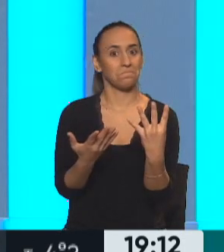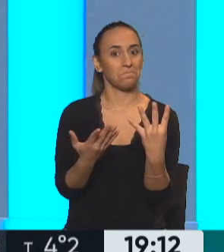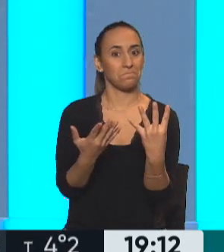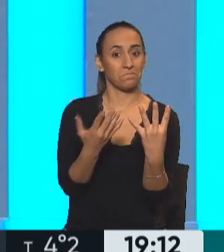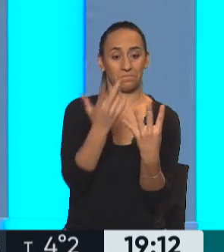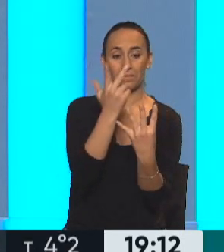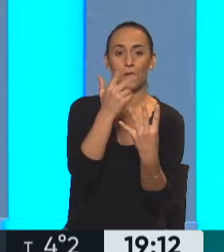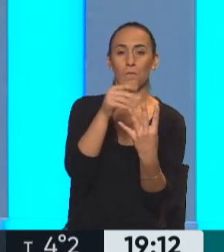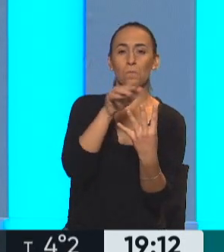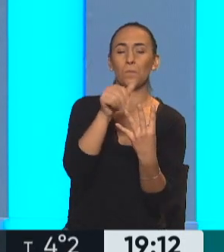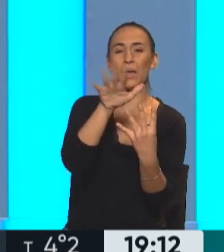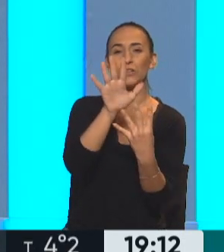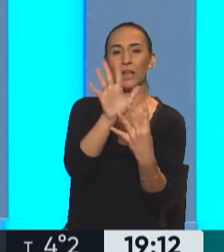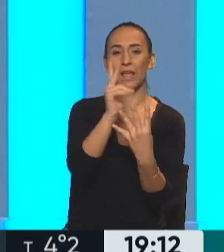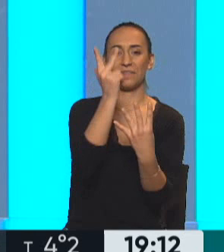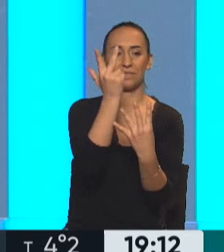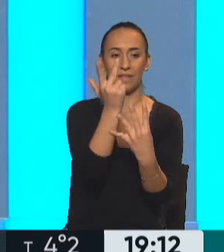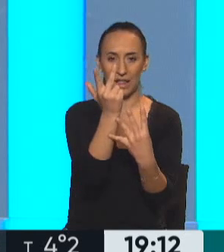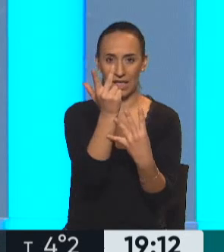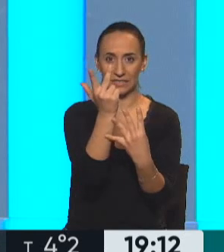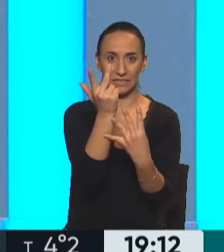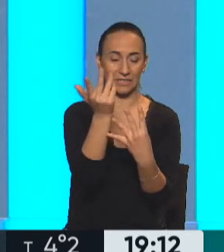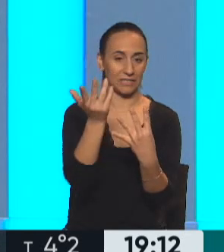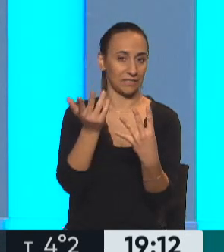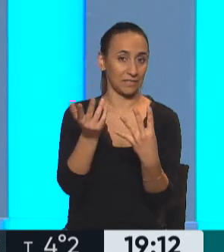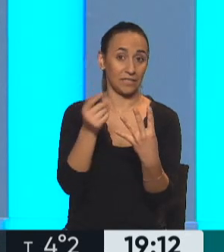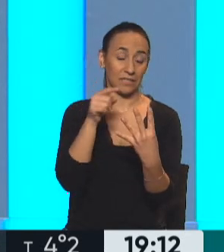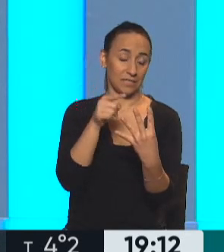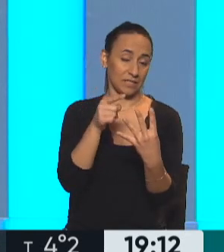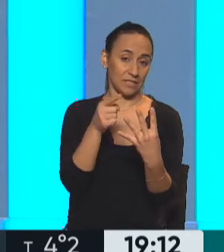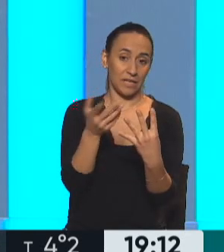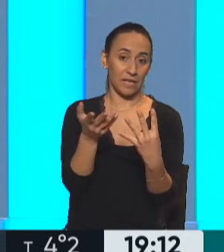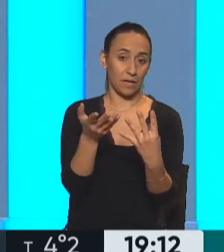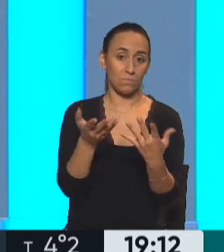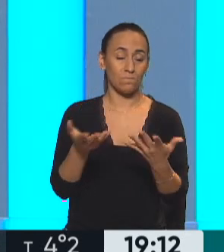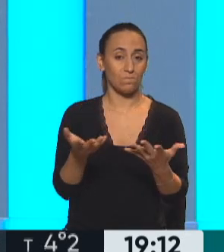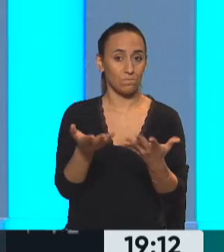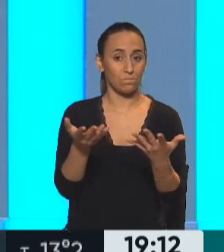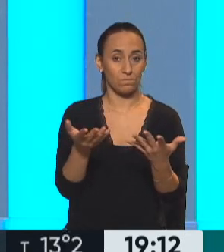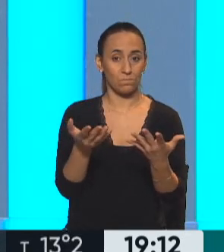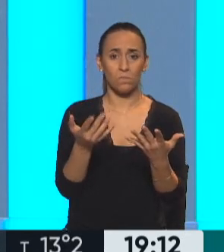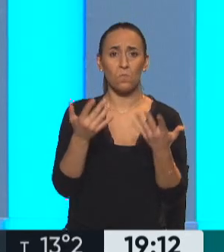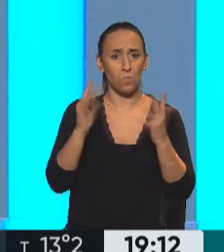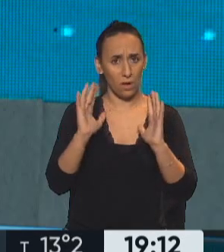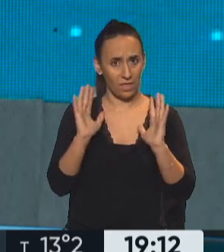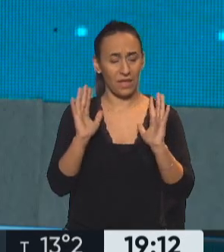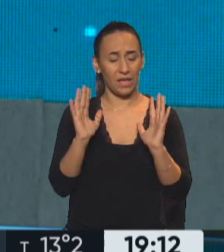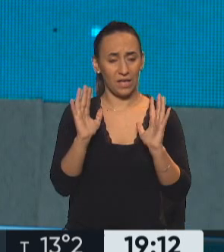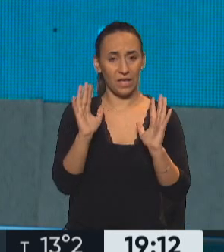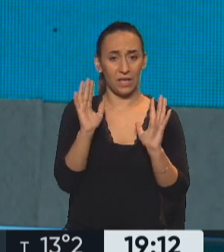de 3. Y esto puede, en fin, ser